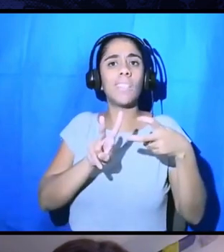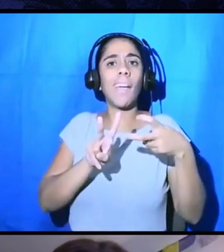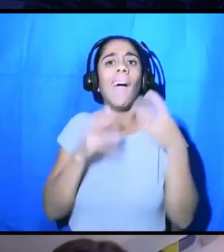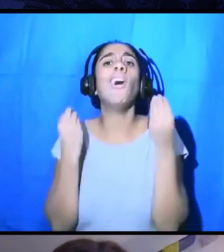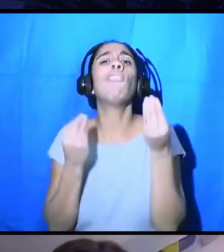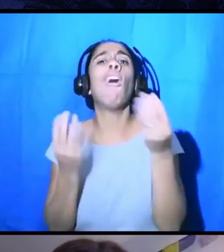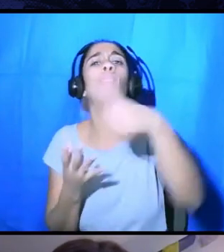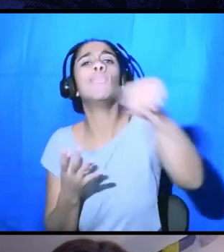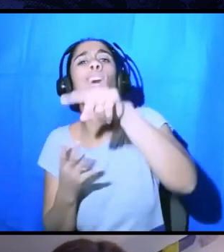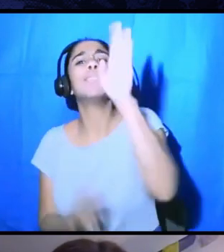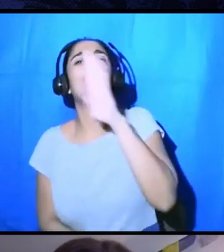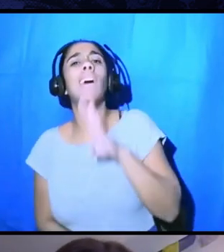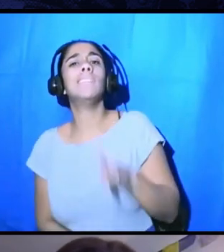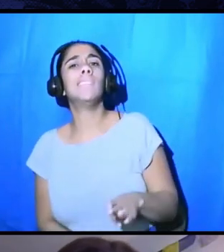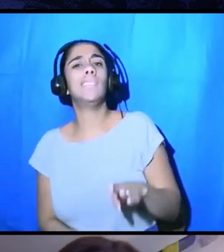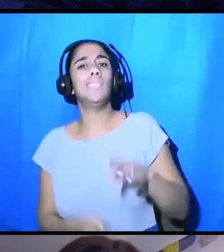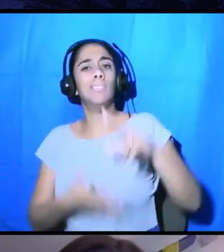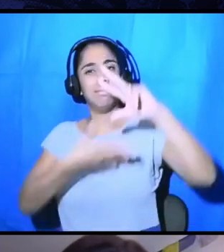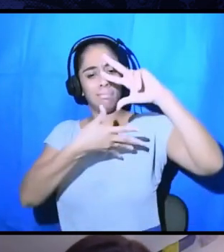de América Latina